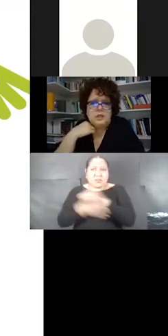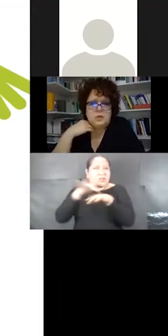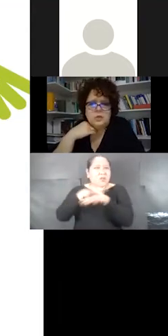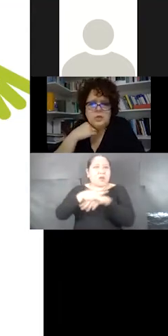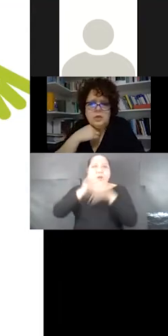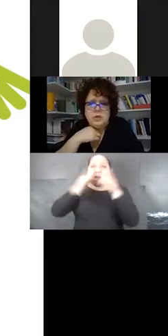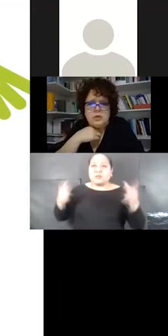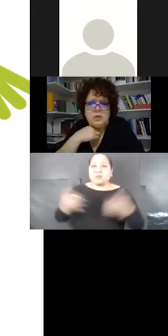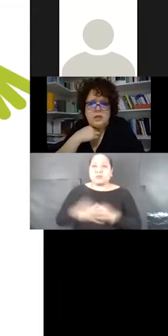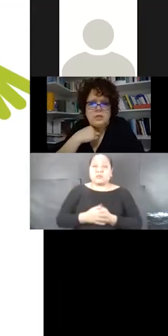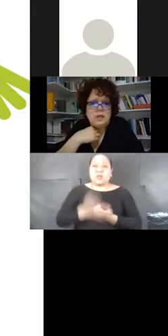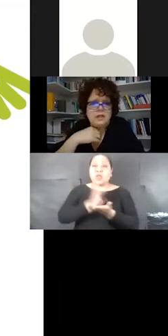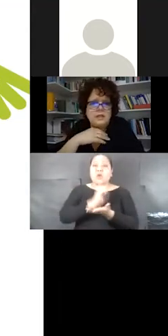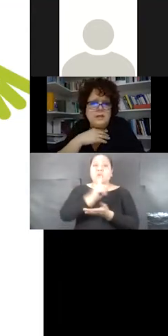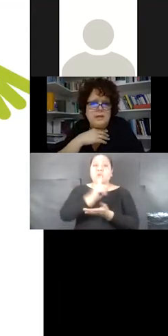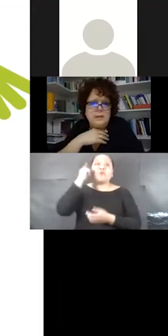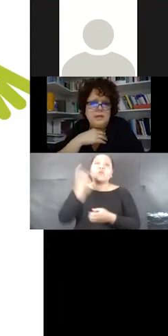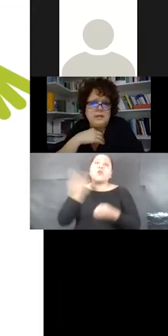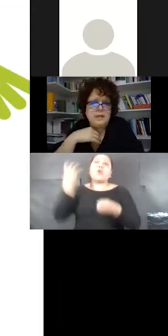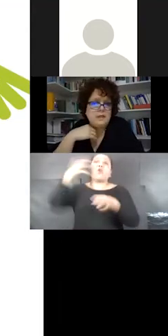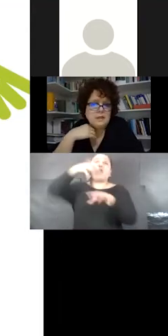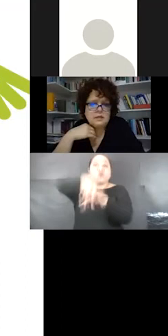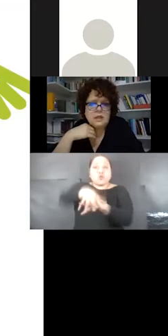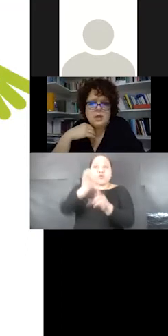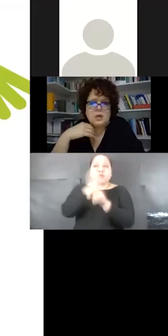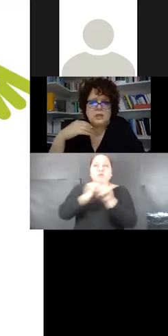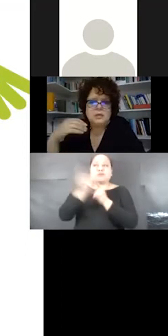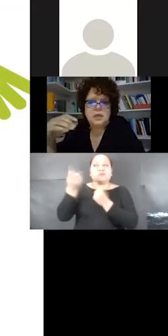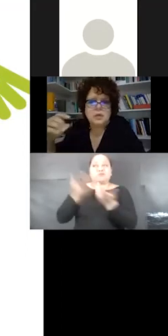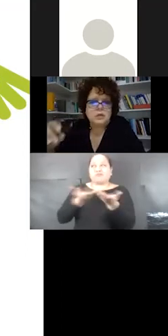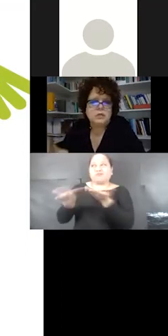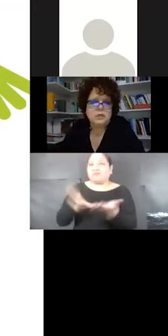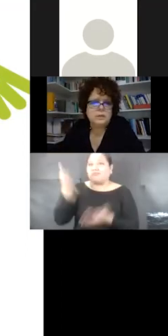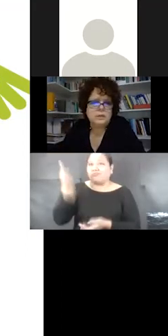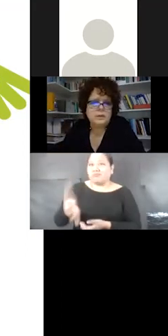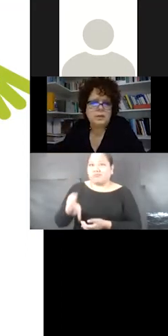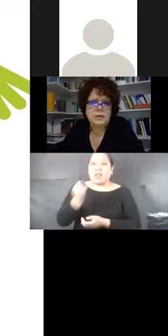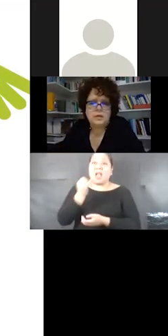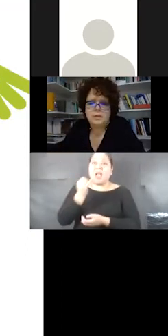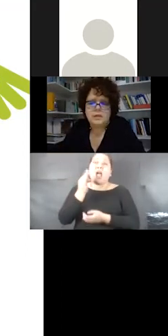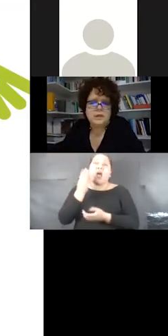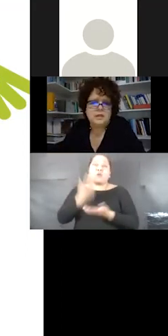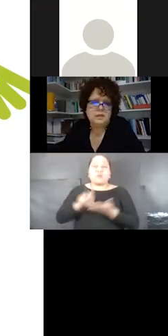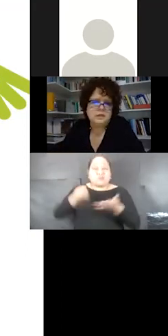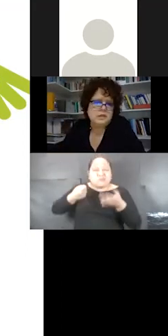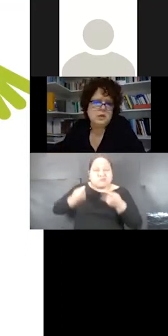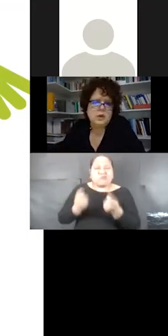del sordo y su inclusión a la sociedad están severamente desatendidas, con excepción de algunos esfuerzos privados, la mayoritariamente recientes, ¿no? Eso es lo que Juan